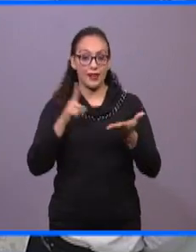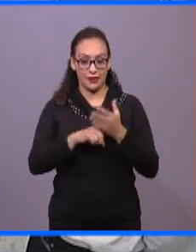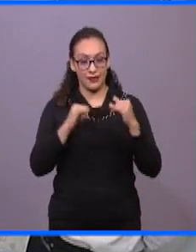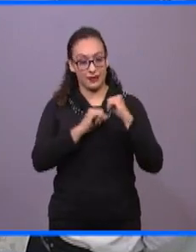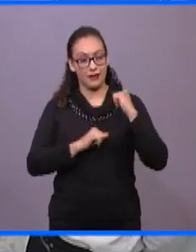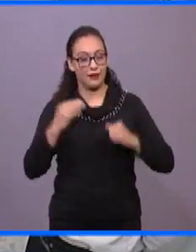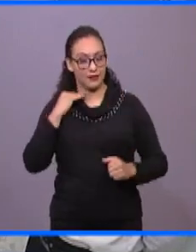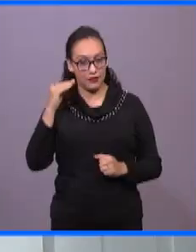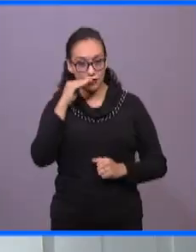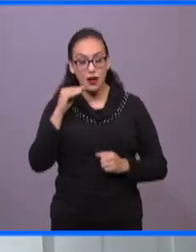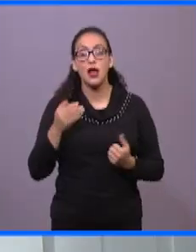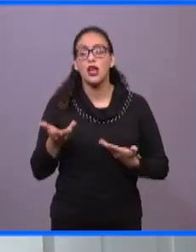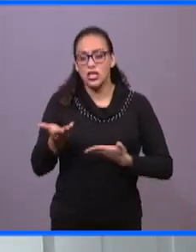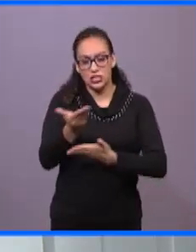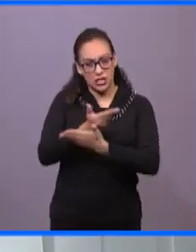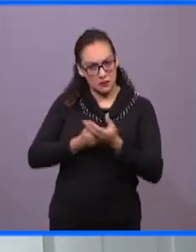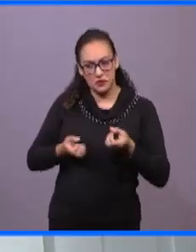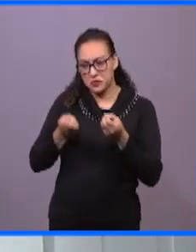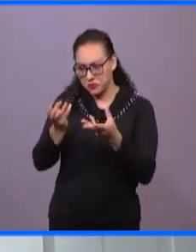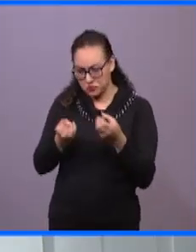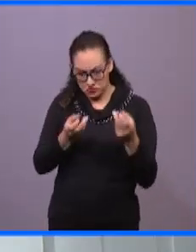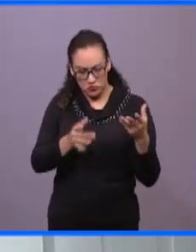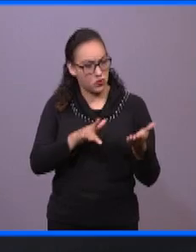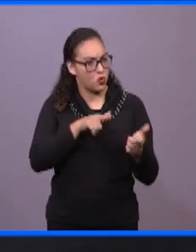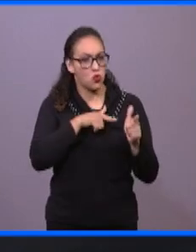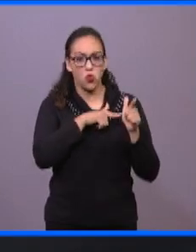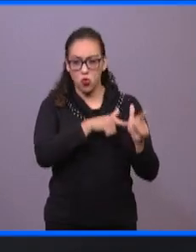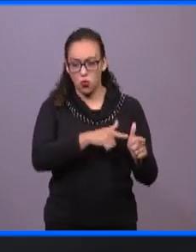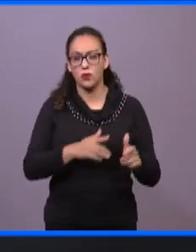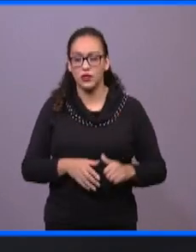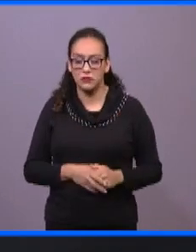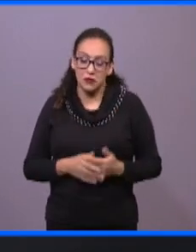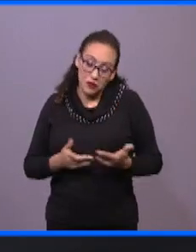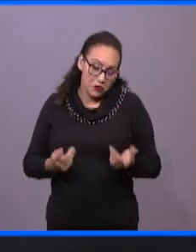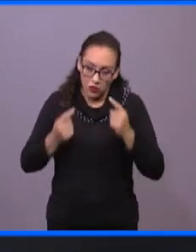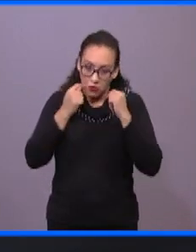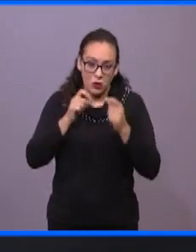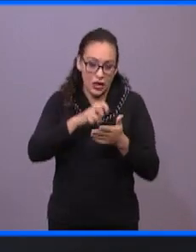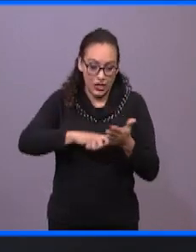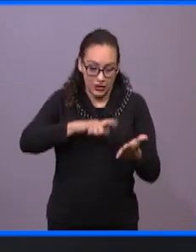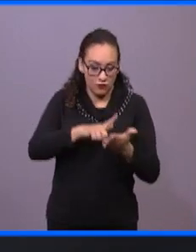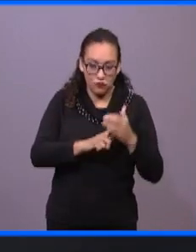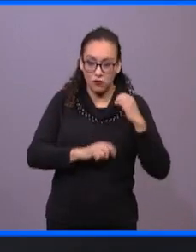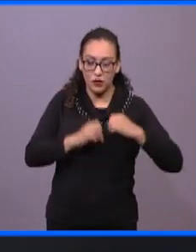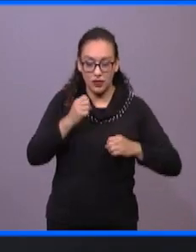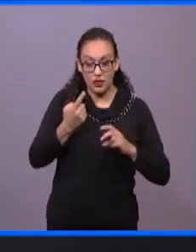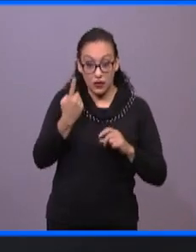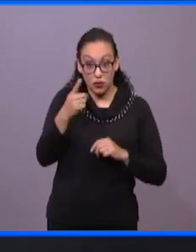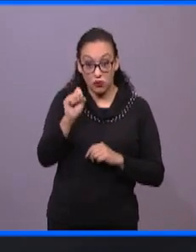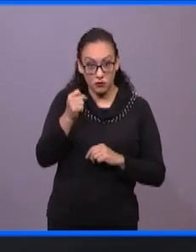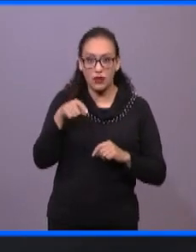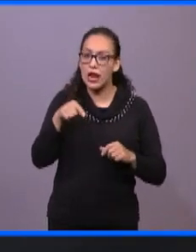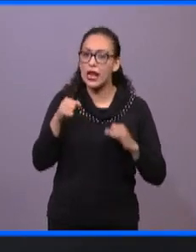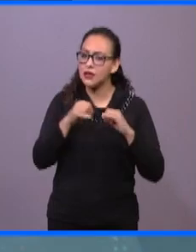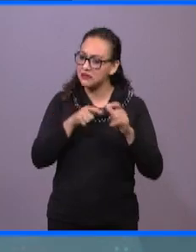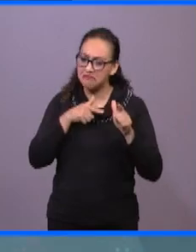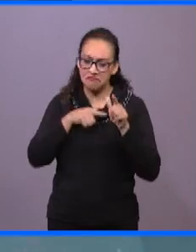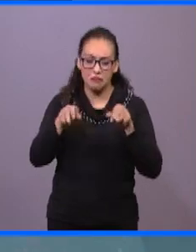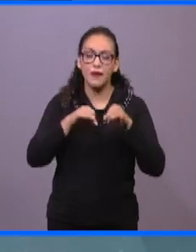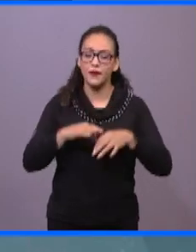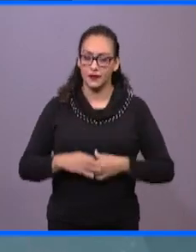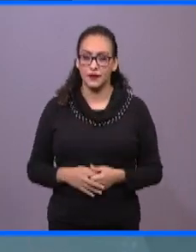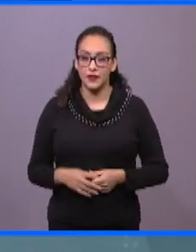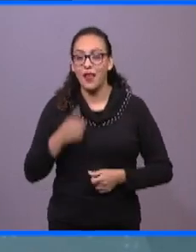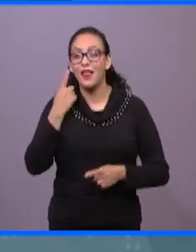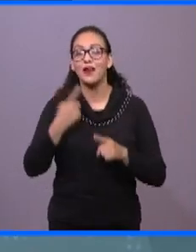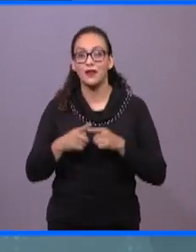Federal continuarán para la ciudadanía con la implementación de la reforma judicial a partir del 1 de septiembre próximo. Esto